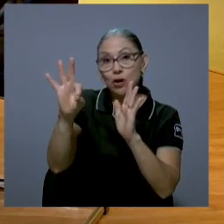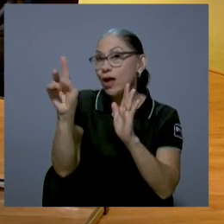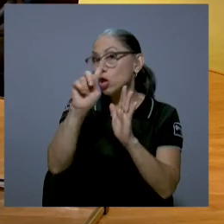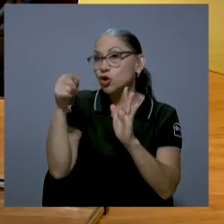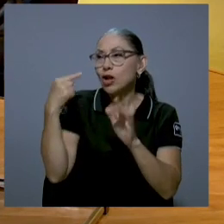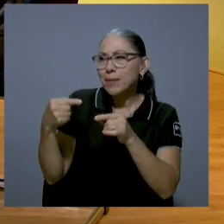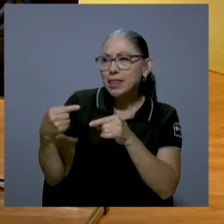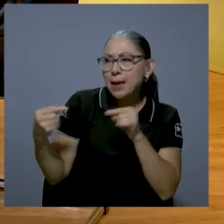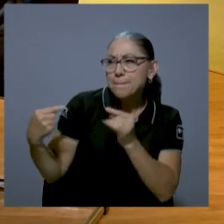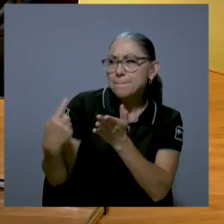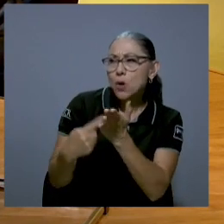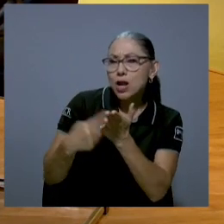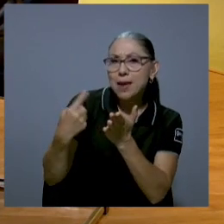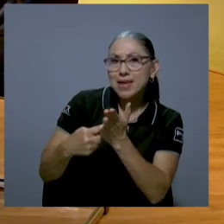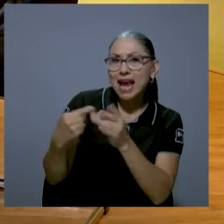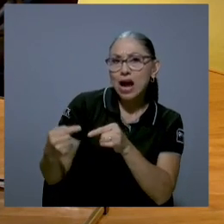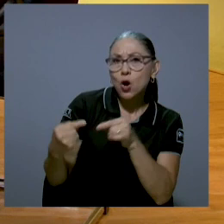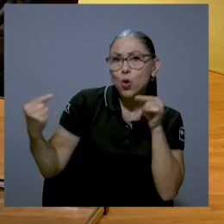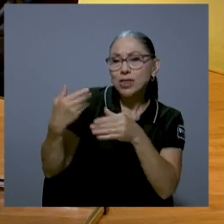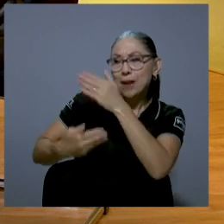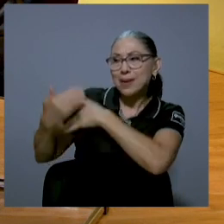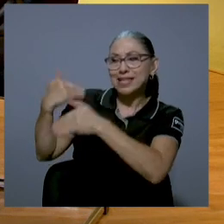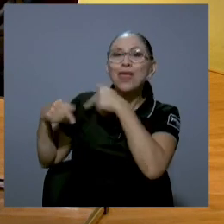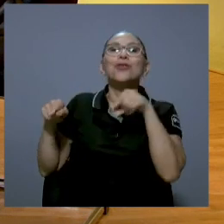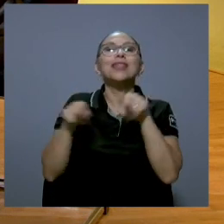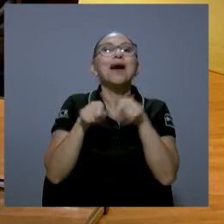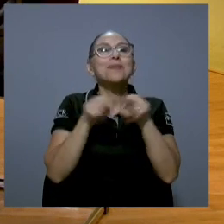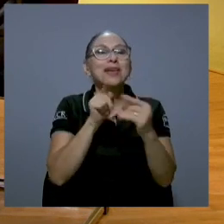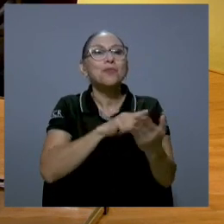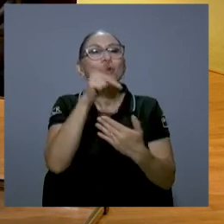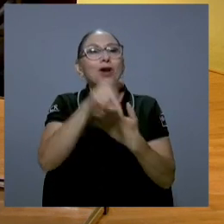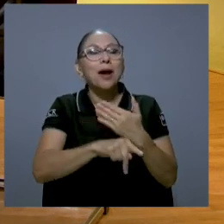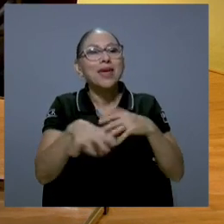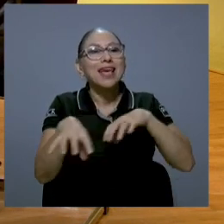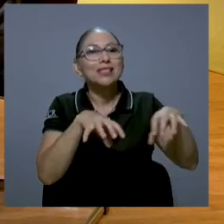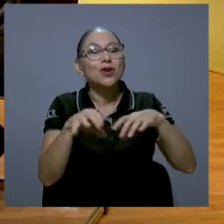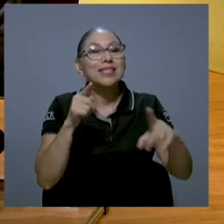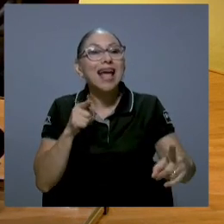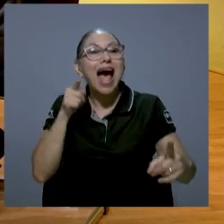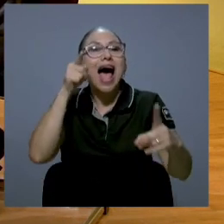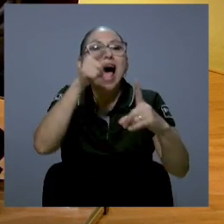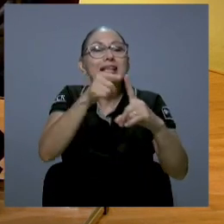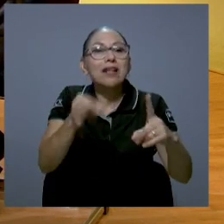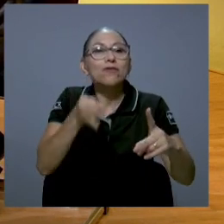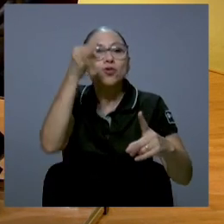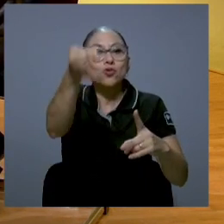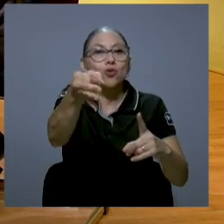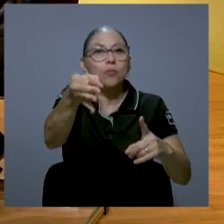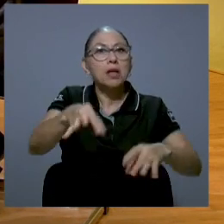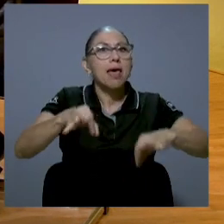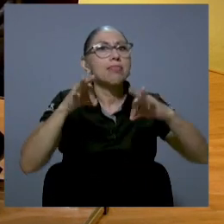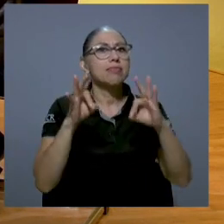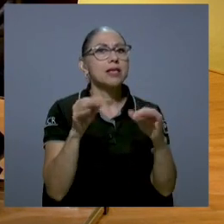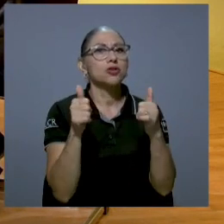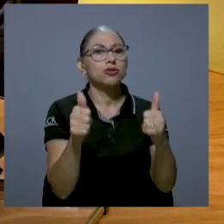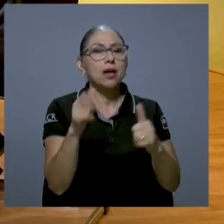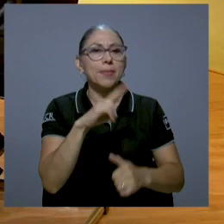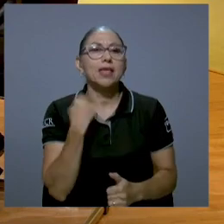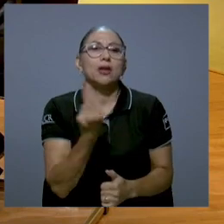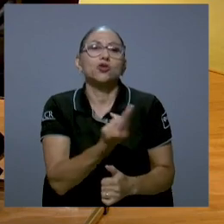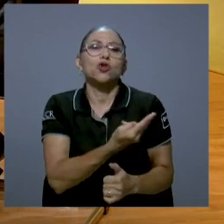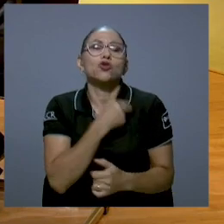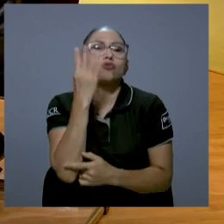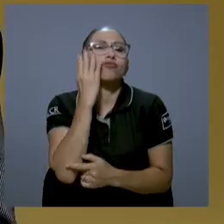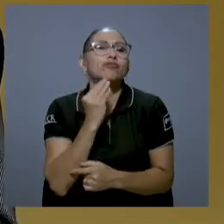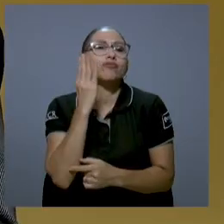un programa de acciones hacia el futuro, y dichosamente nosotros nos ha tocado vivir el pleno desarrollo de